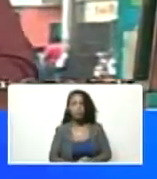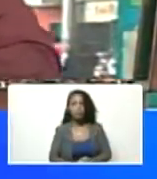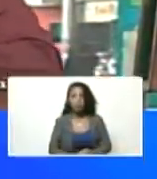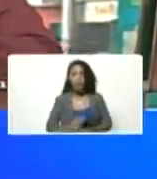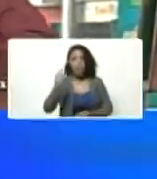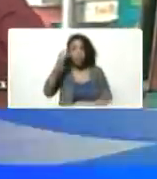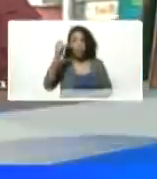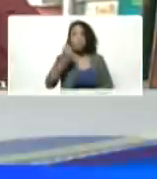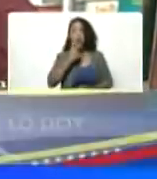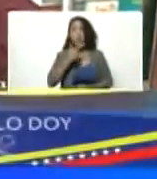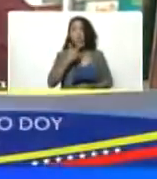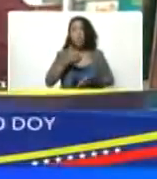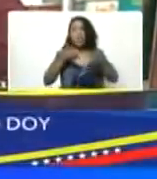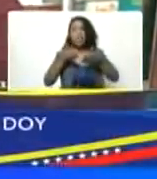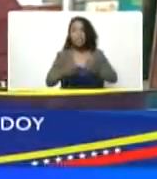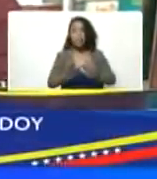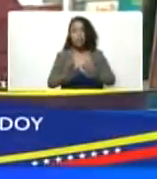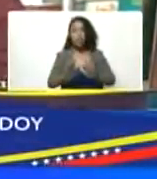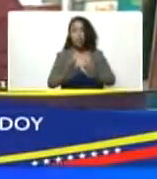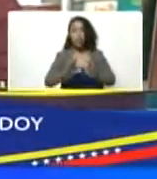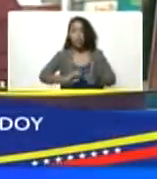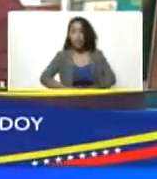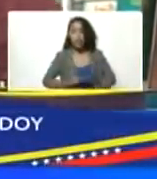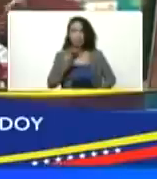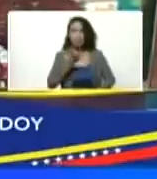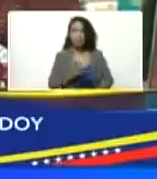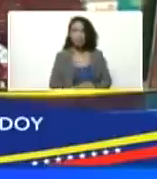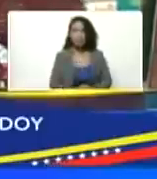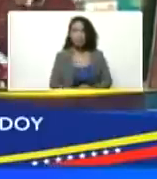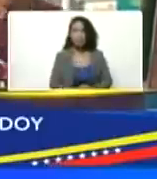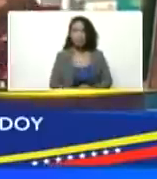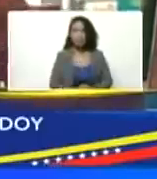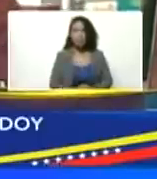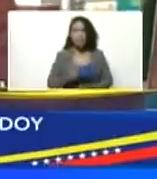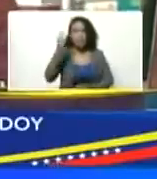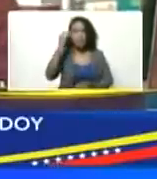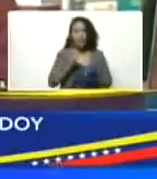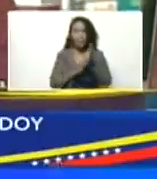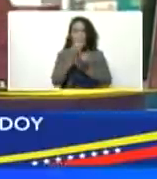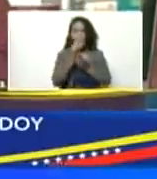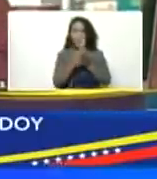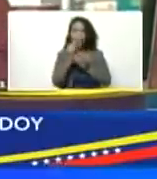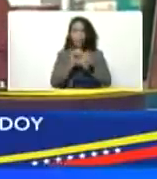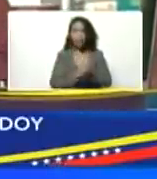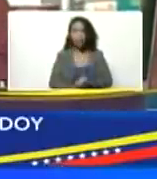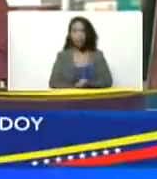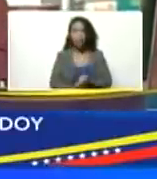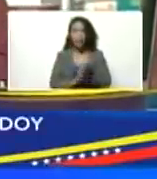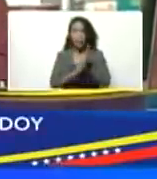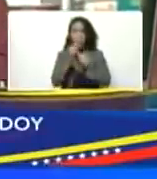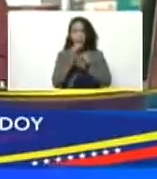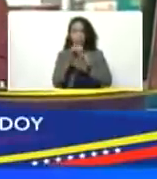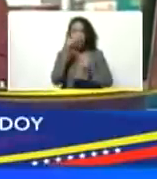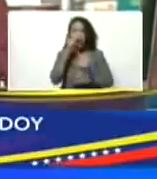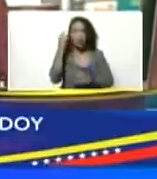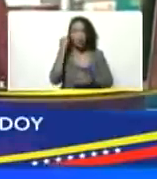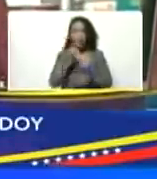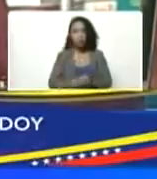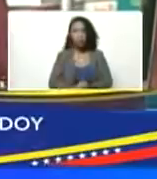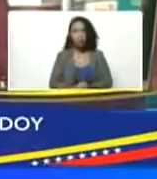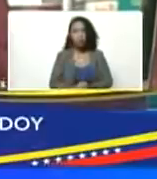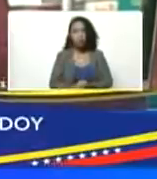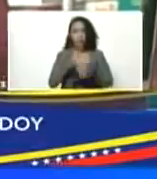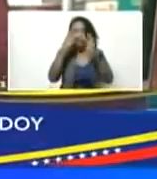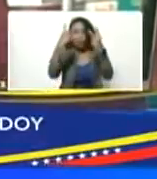Día bonito, día de nacimiento y de renacimiento. Día de emprendedores, emprendedores y emprendedoras que